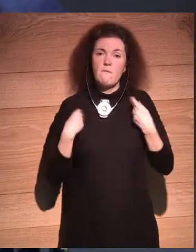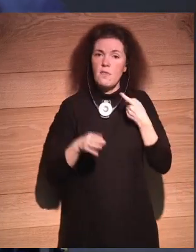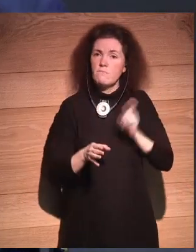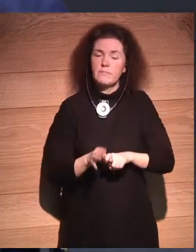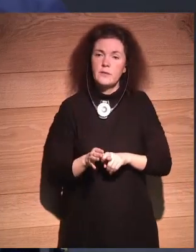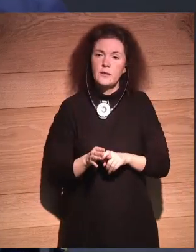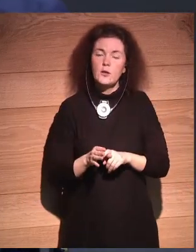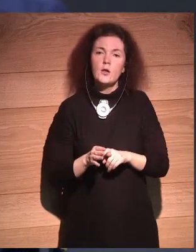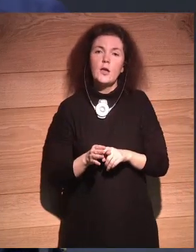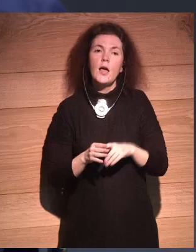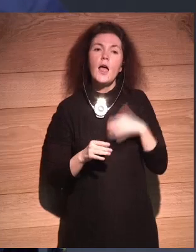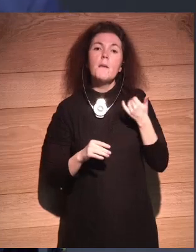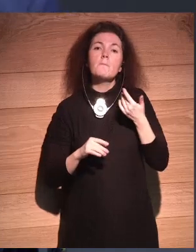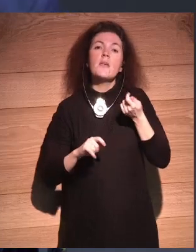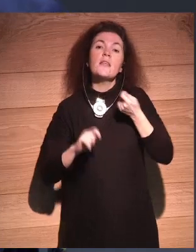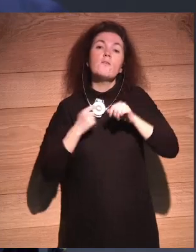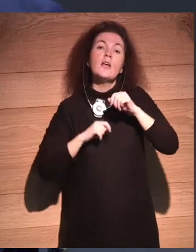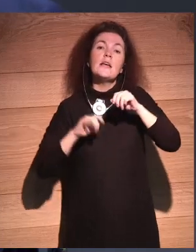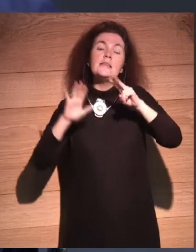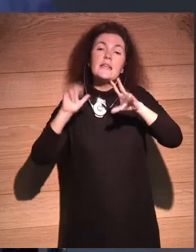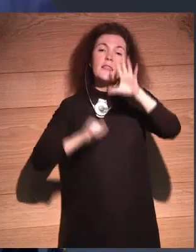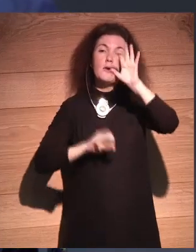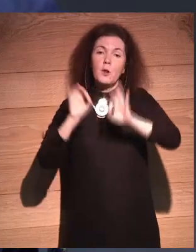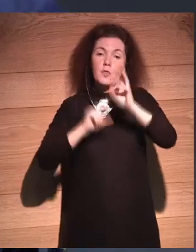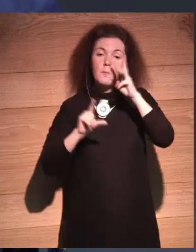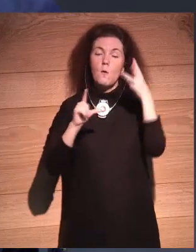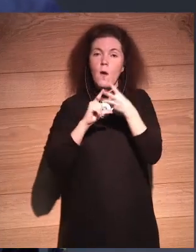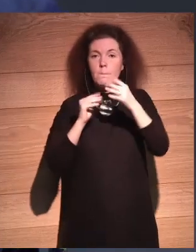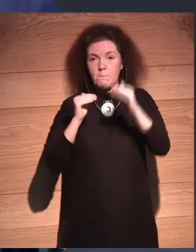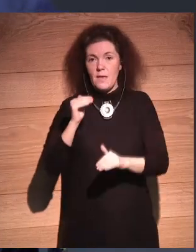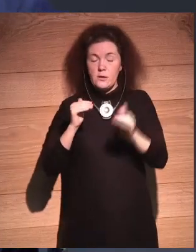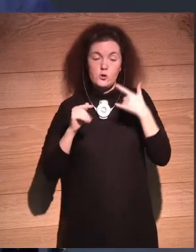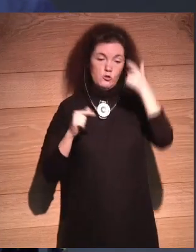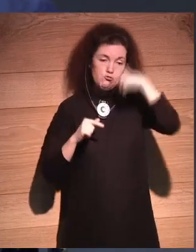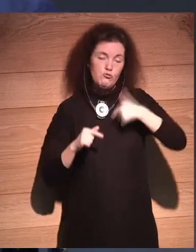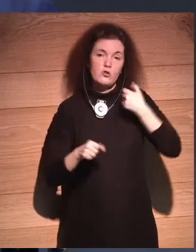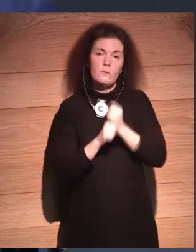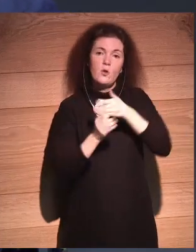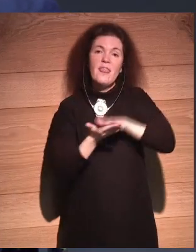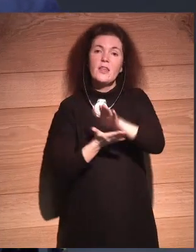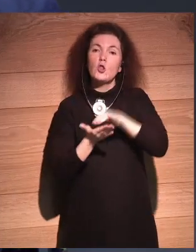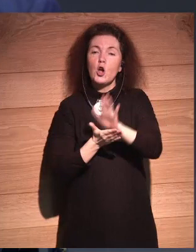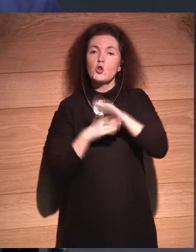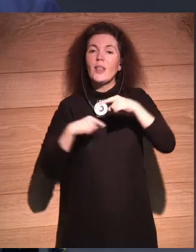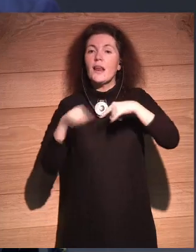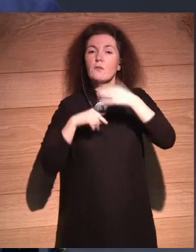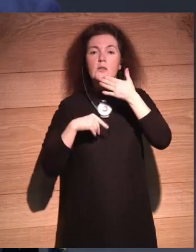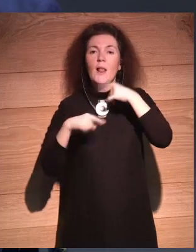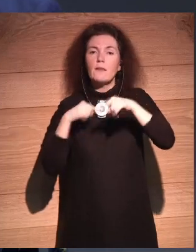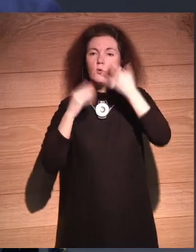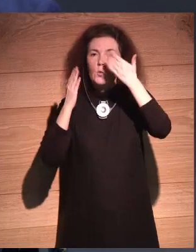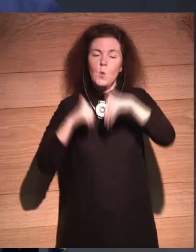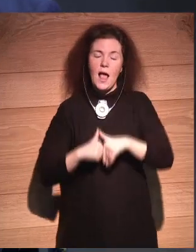Y mi tráfico ahora ha caído un 70%, el tráfico en mi página web, y como editor ya no tengo tráfico, he perdido este tráfico como